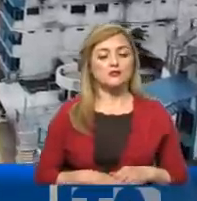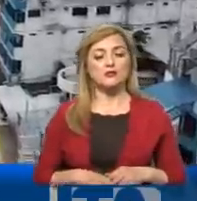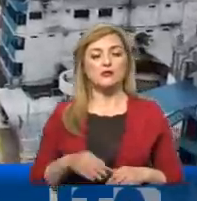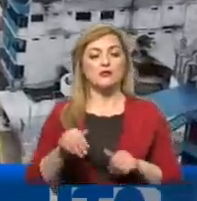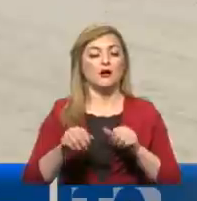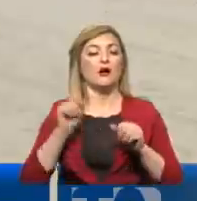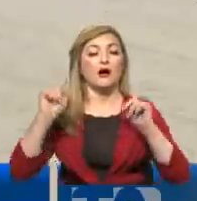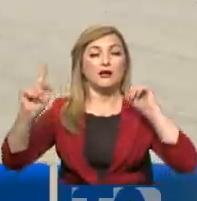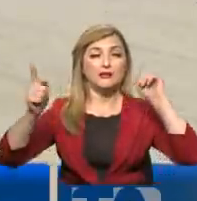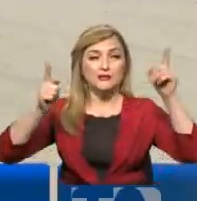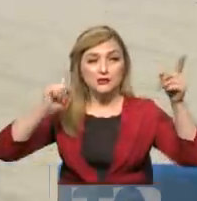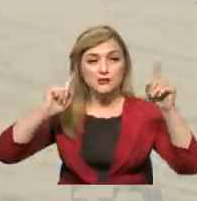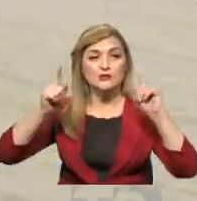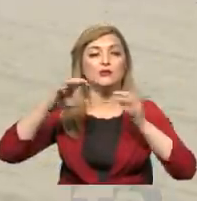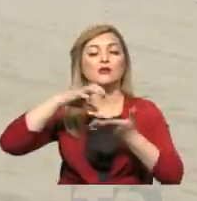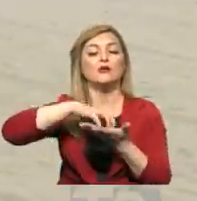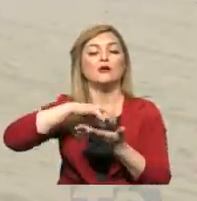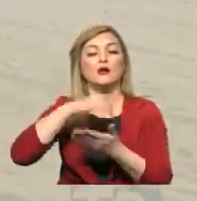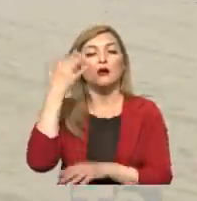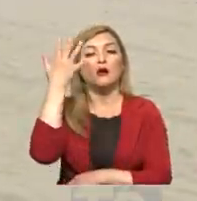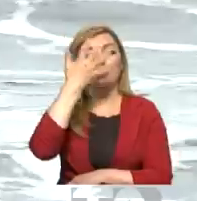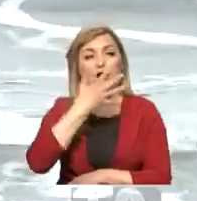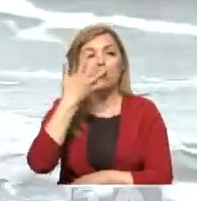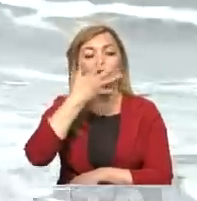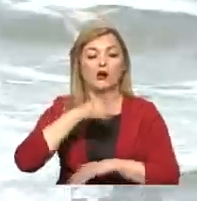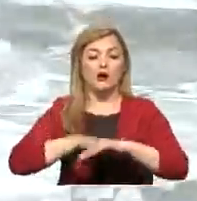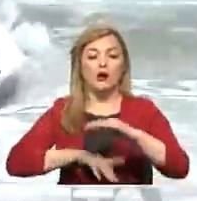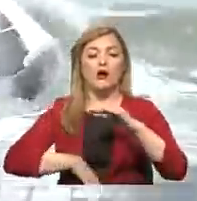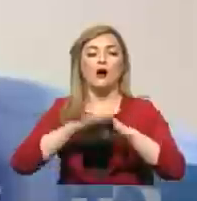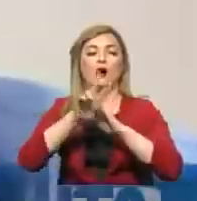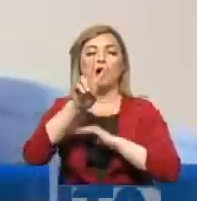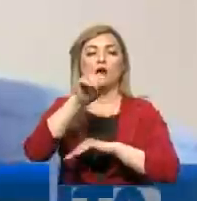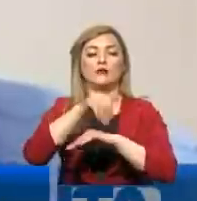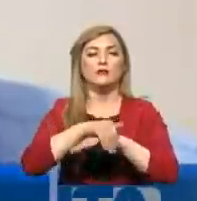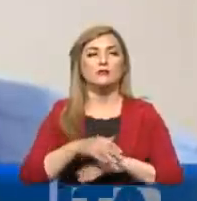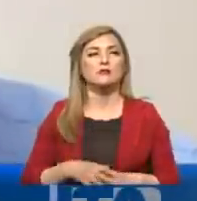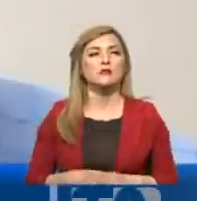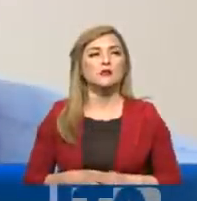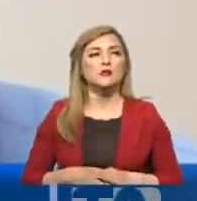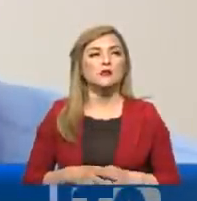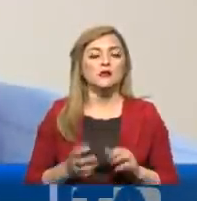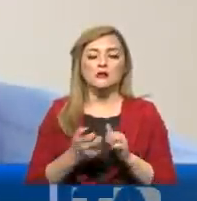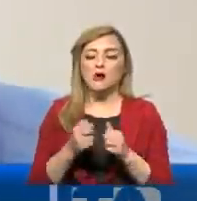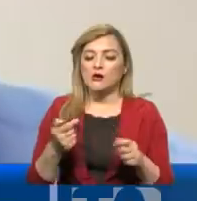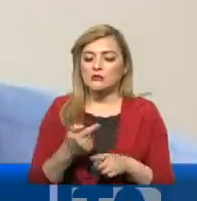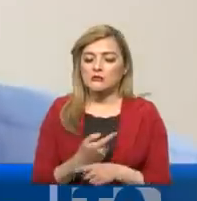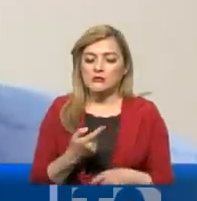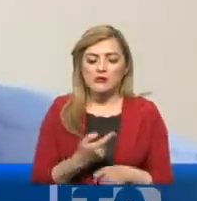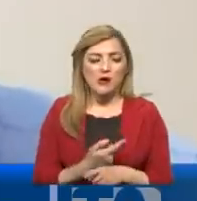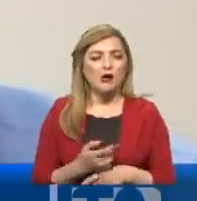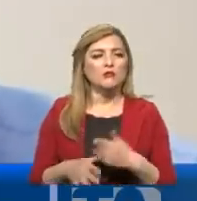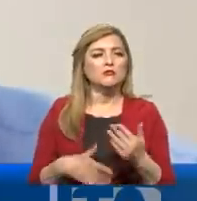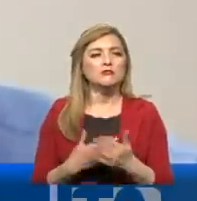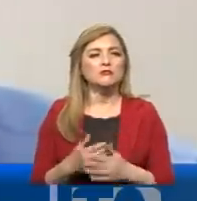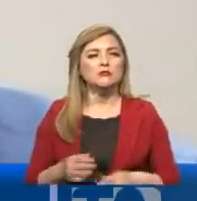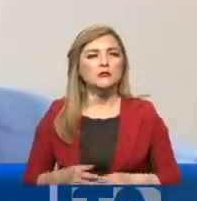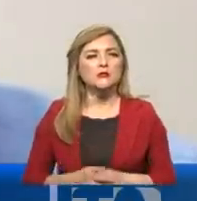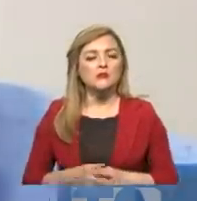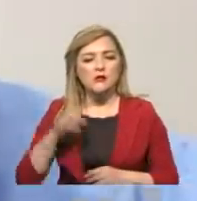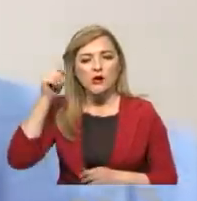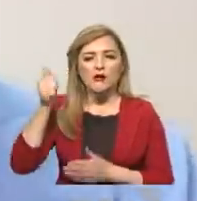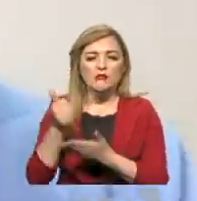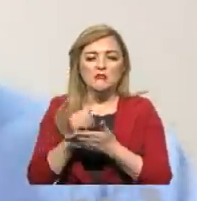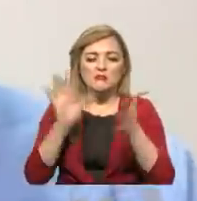de Atacames, en la provincia de Esmeraldas, solo hasta las 2 de la tarde. Son contradicciones por todos lados. No tenemos un gobierno que